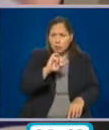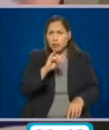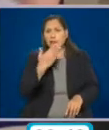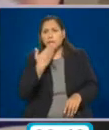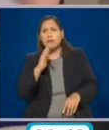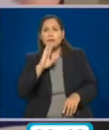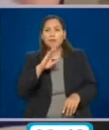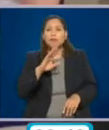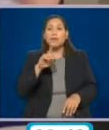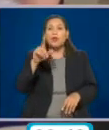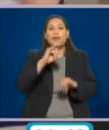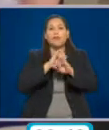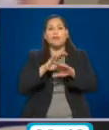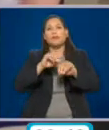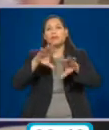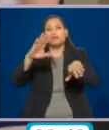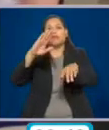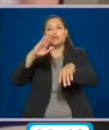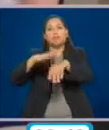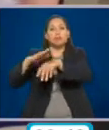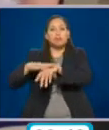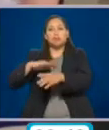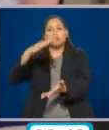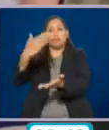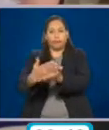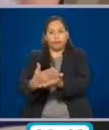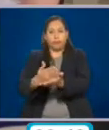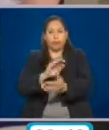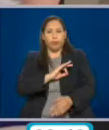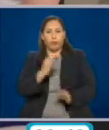esa información ya no se esté difundiendo. En el caso de los